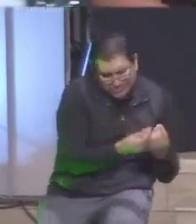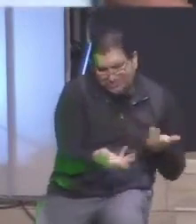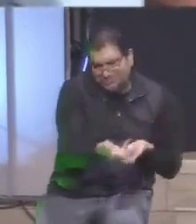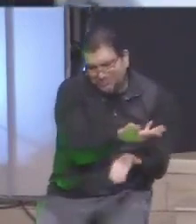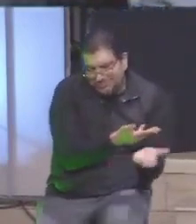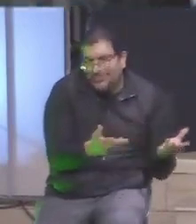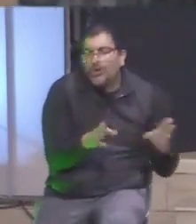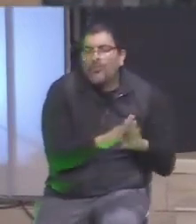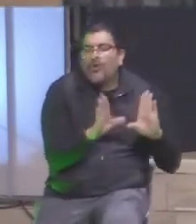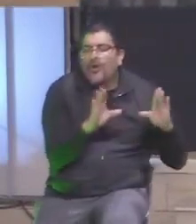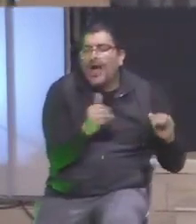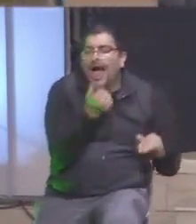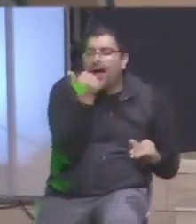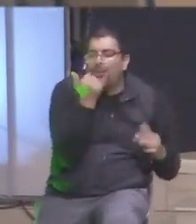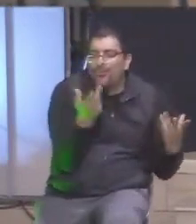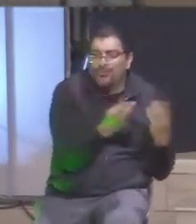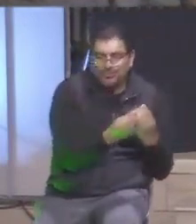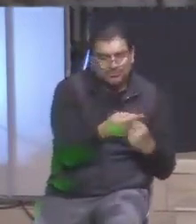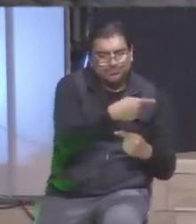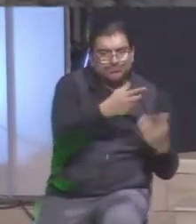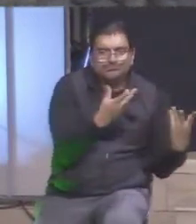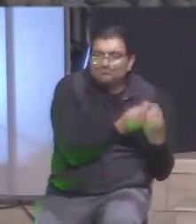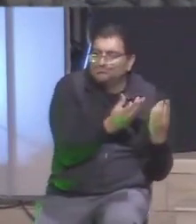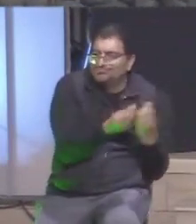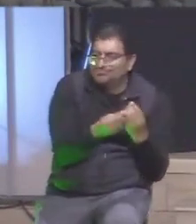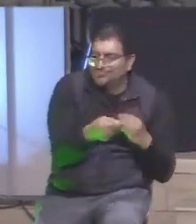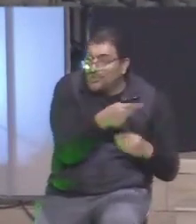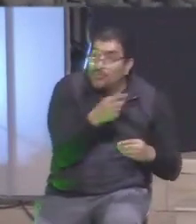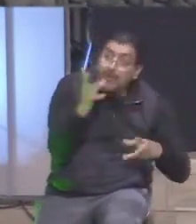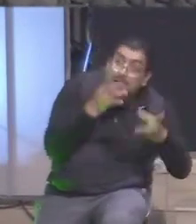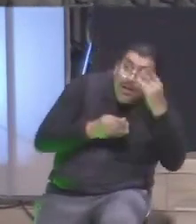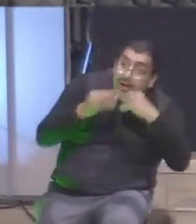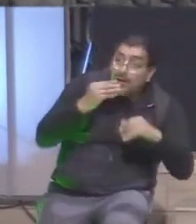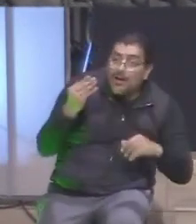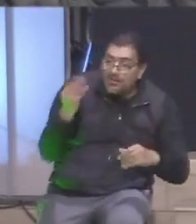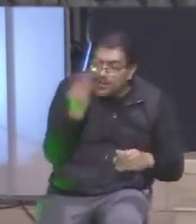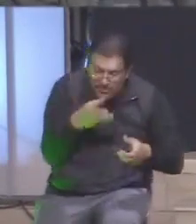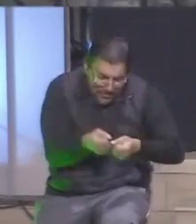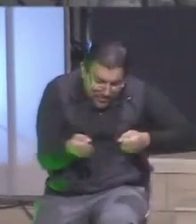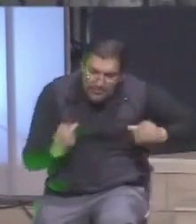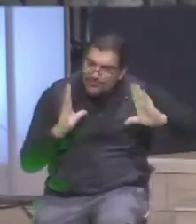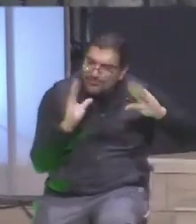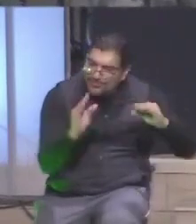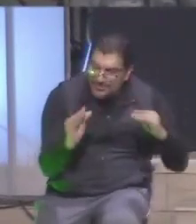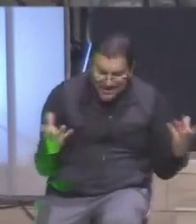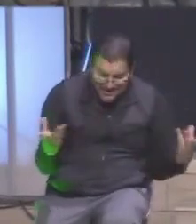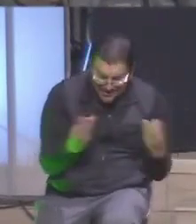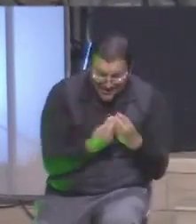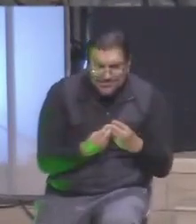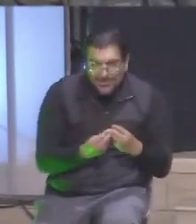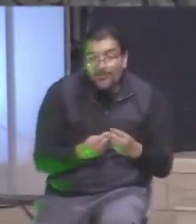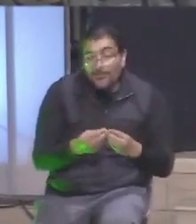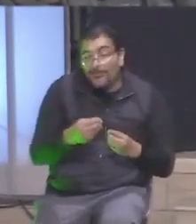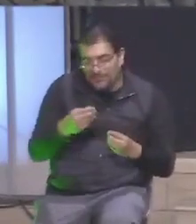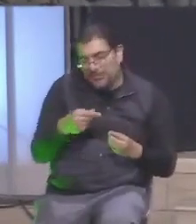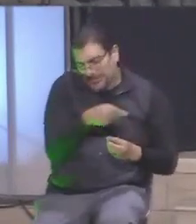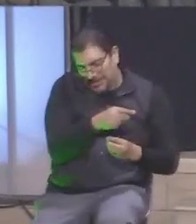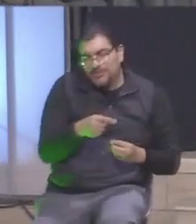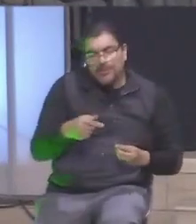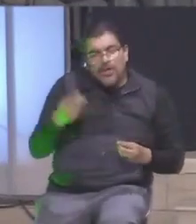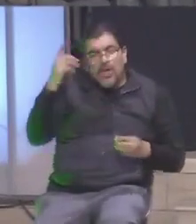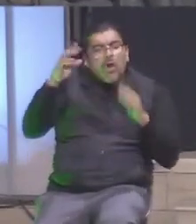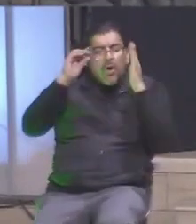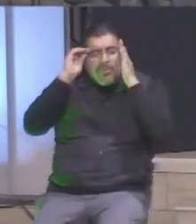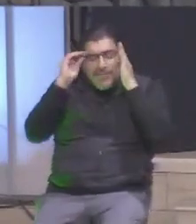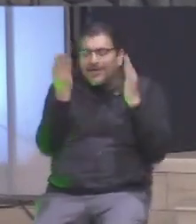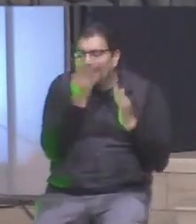eh biológicos pero eran sus hijos espirituales y tenía esta escuela de profetas entonces mira lo que